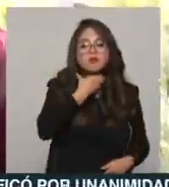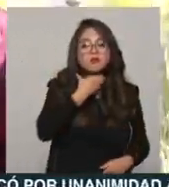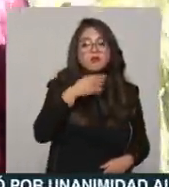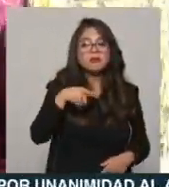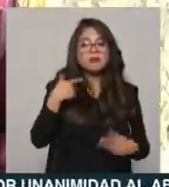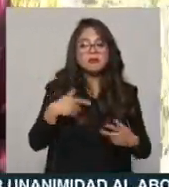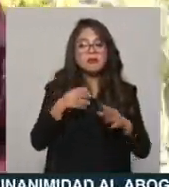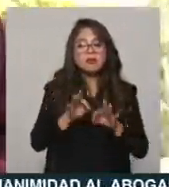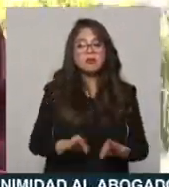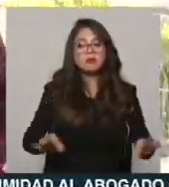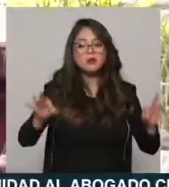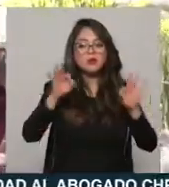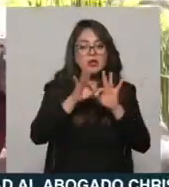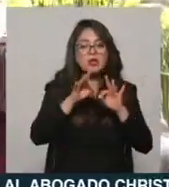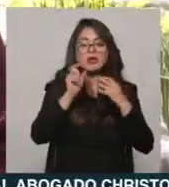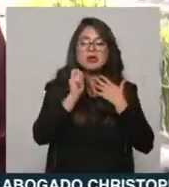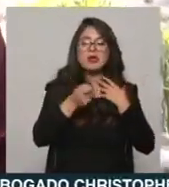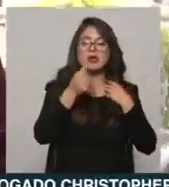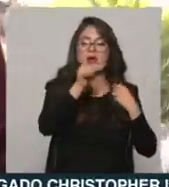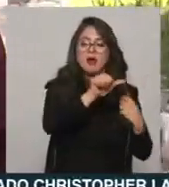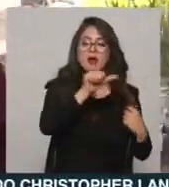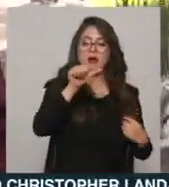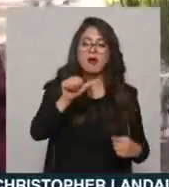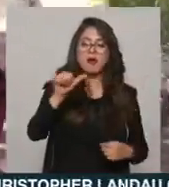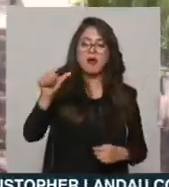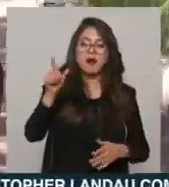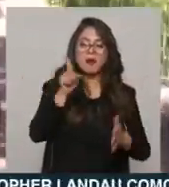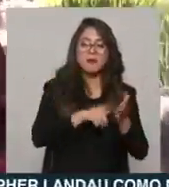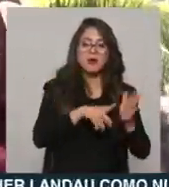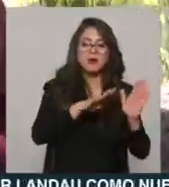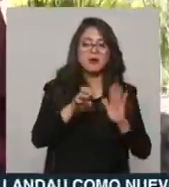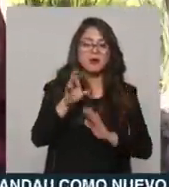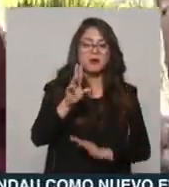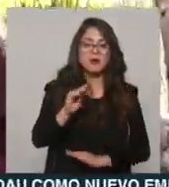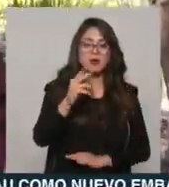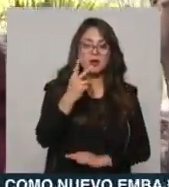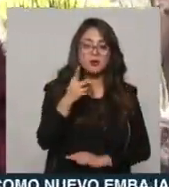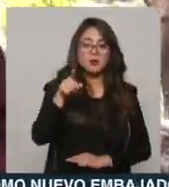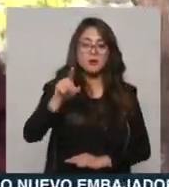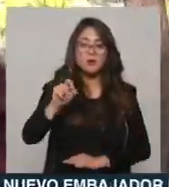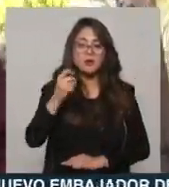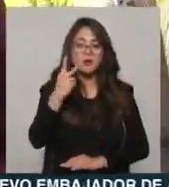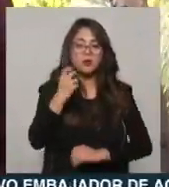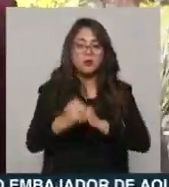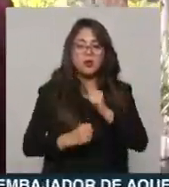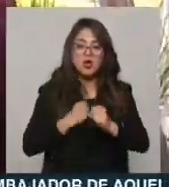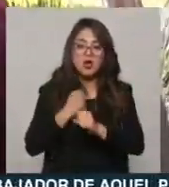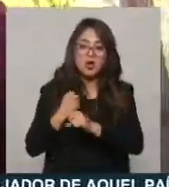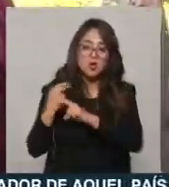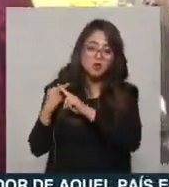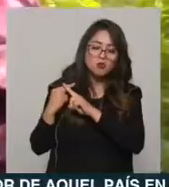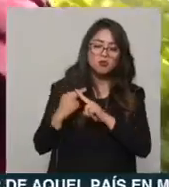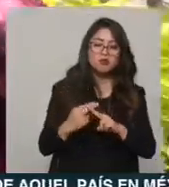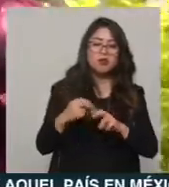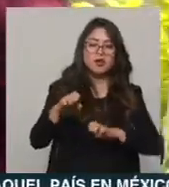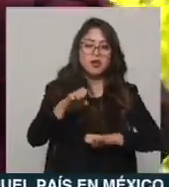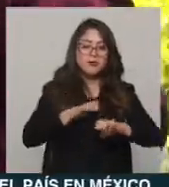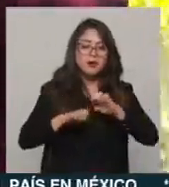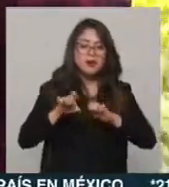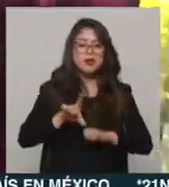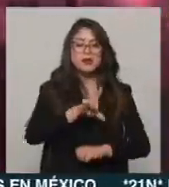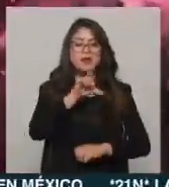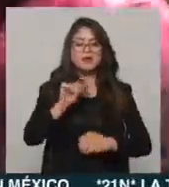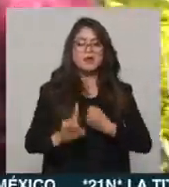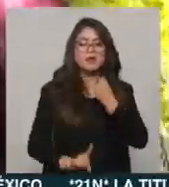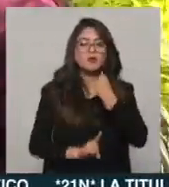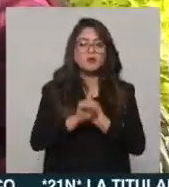y pilar de la AAA desde 1992. Y con 22 años de trayectoria en la empresa, problemas legales hicieron